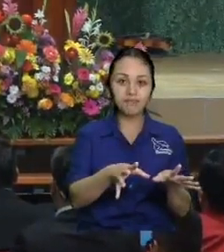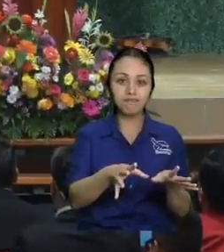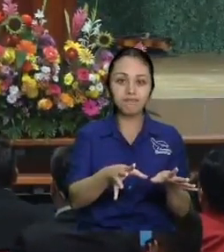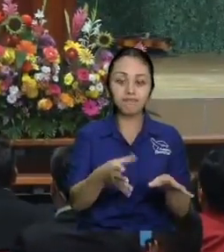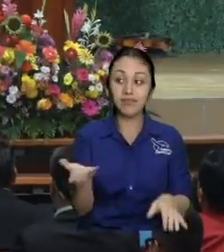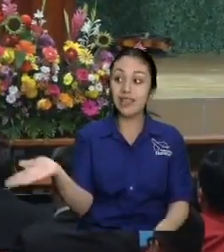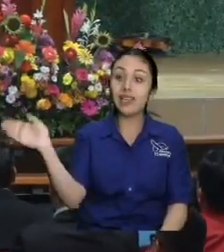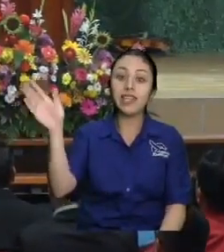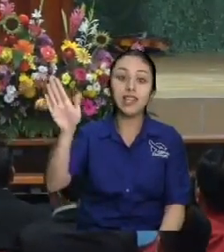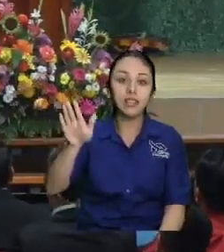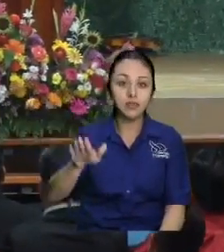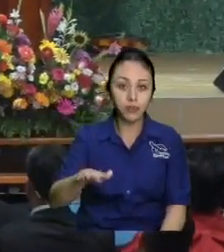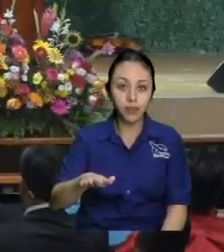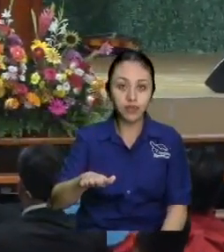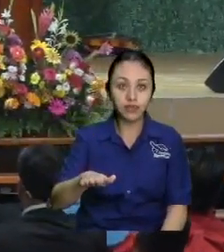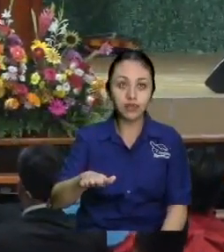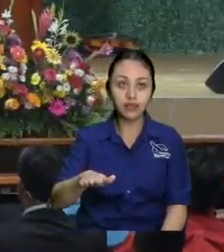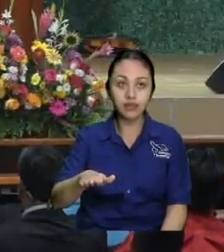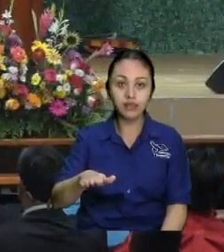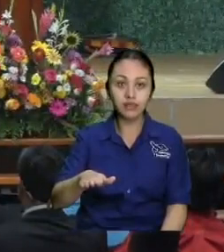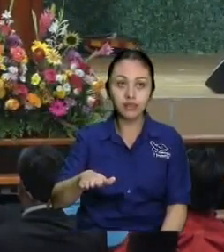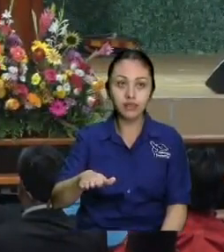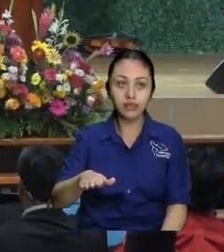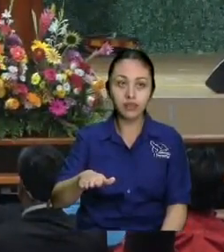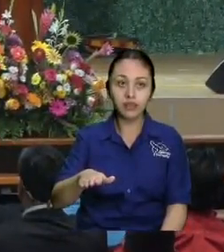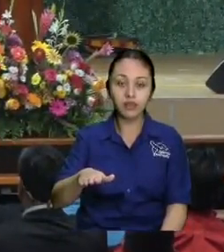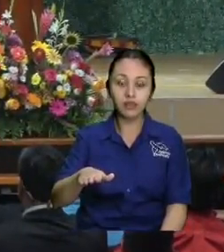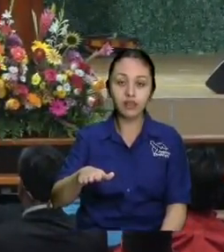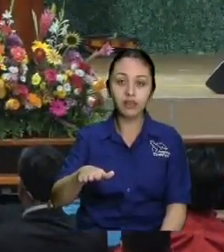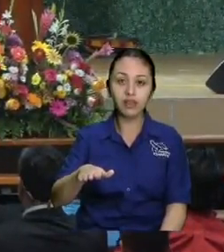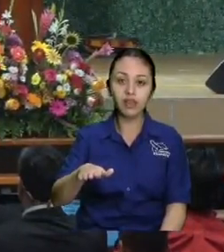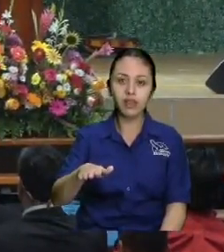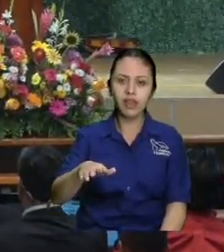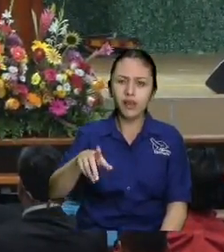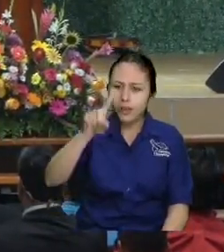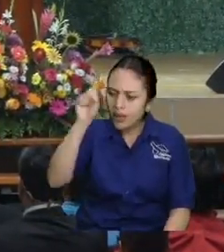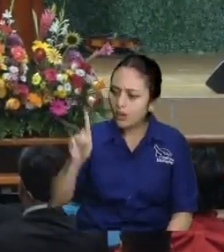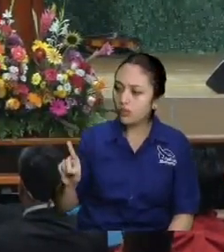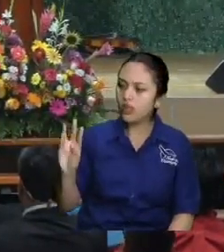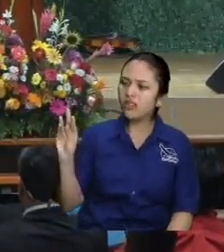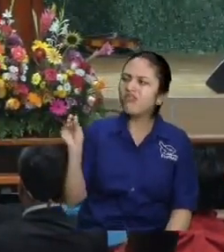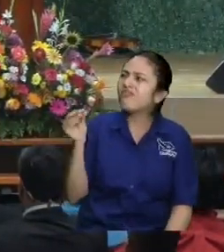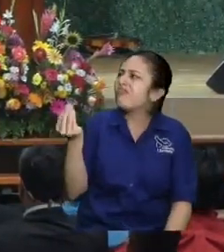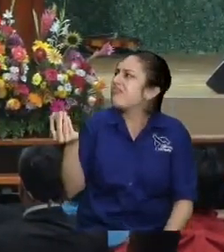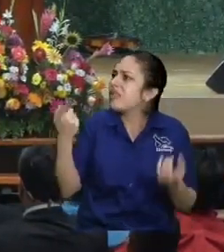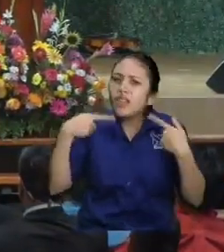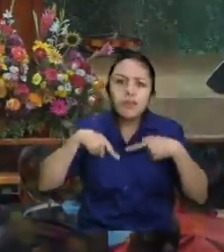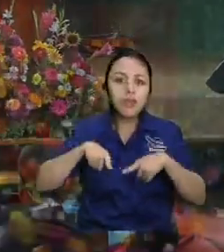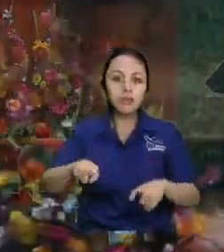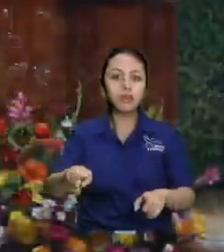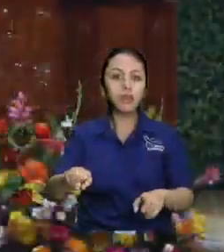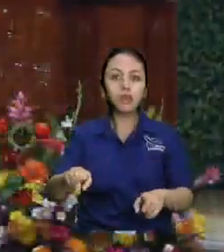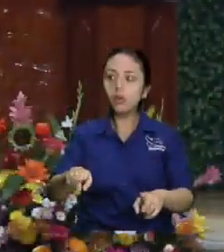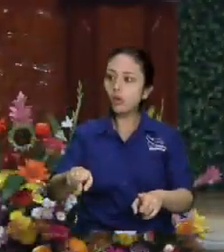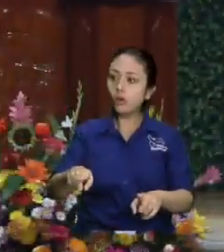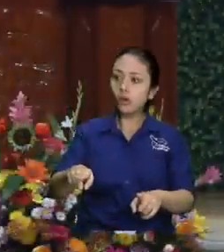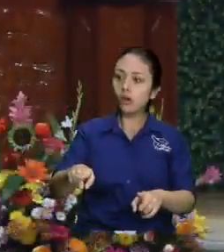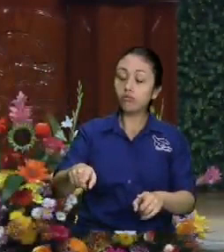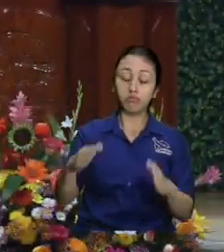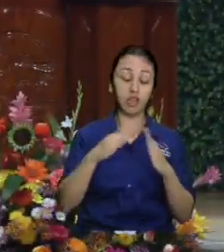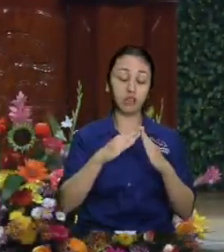Y después, ya llegan a arrojar a la señora. ¿Pero y qué pasó? Pues la casa era mía. ¿Cómo